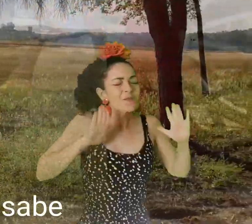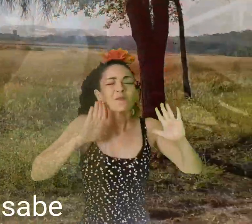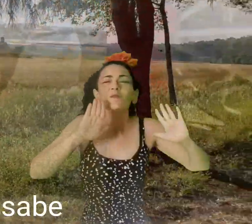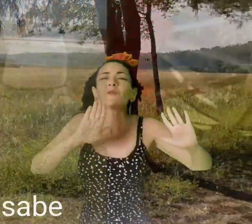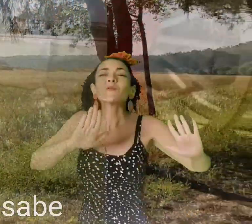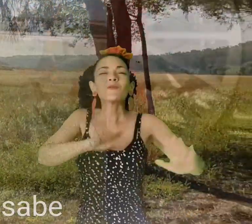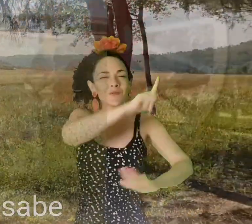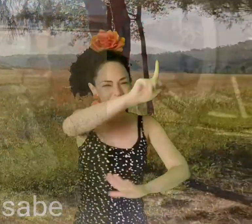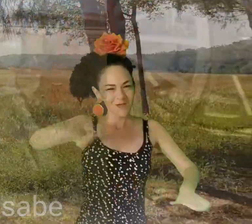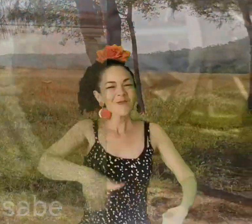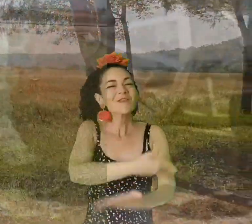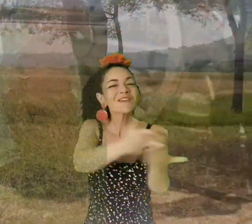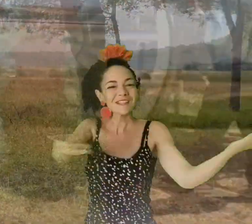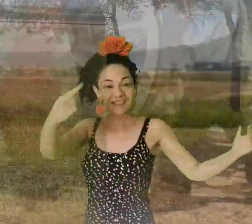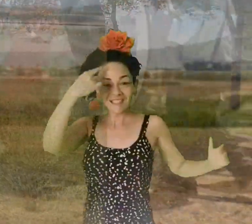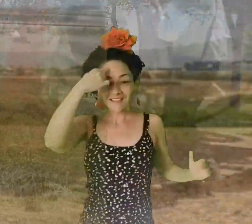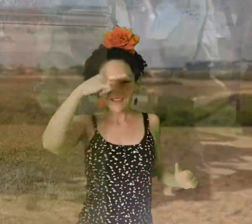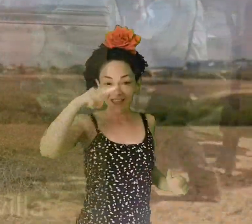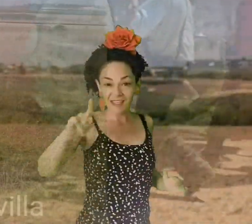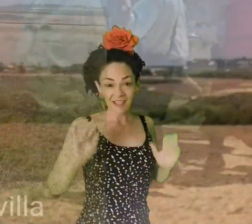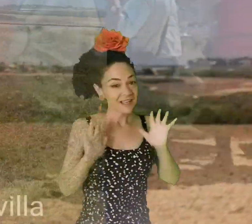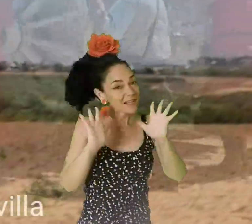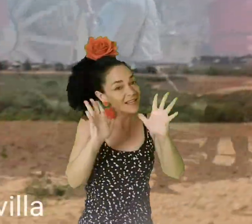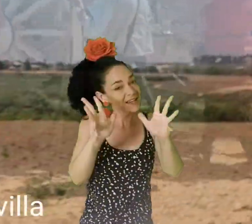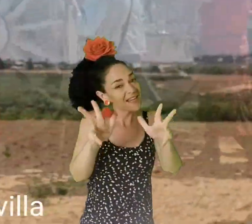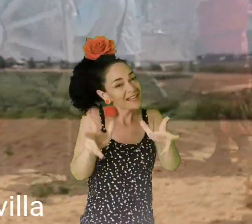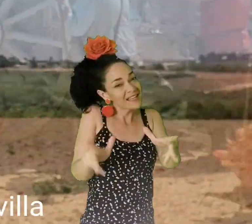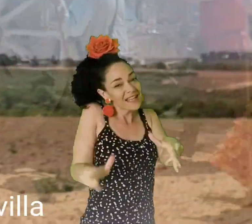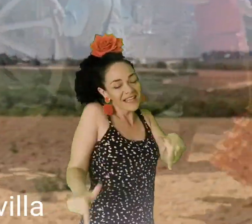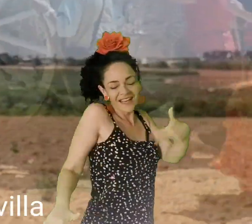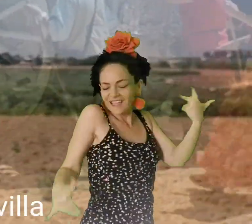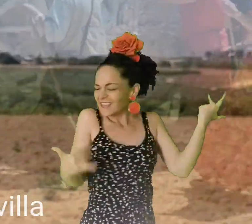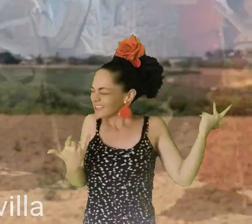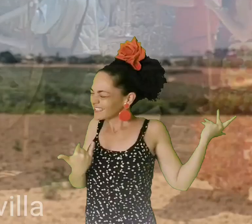lo sabe, pa' carreta